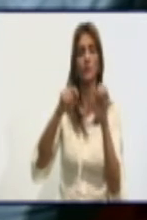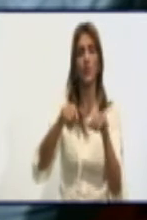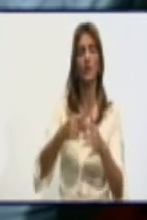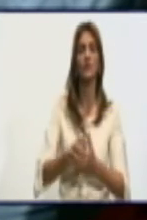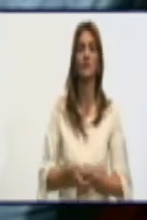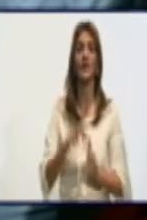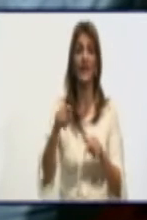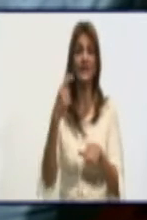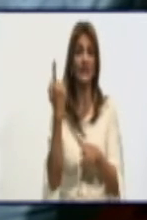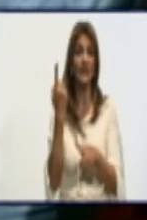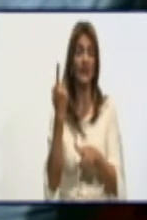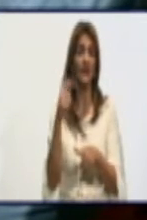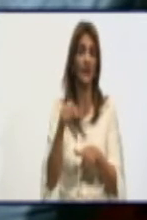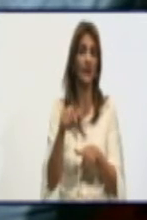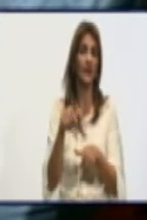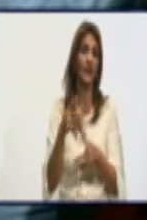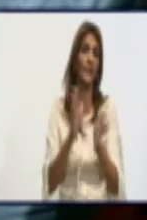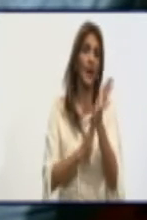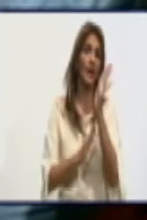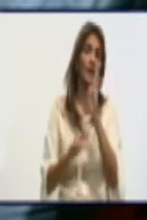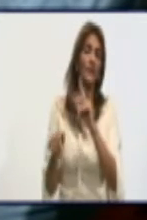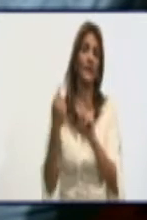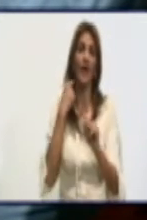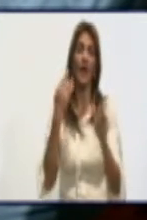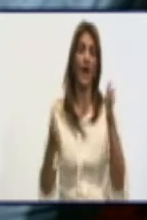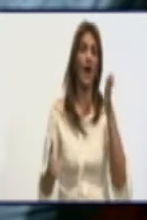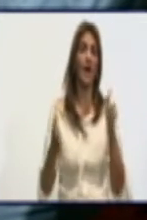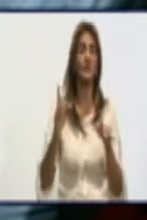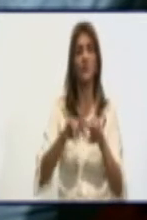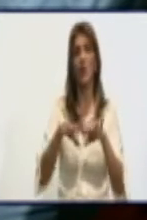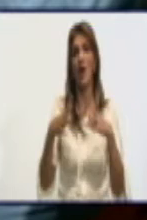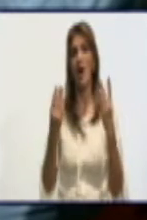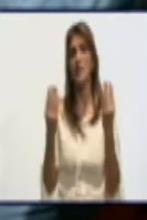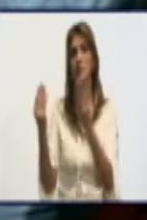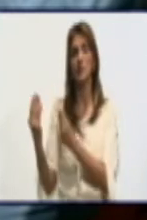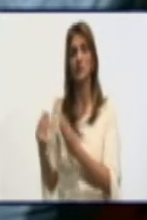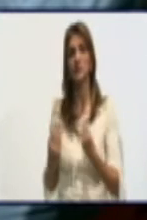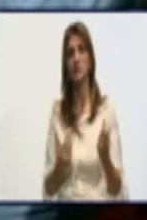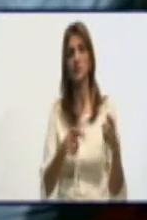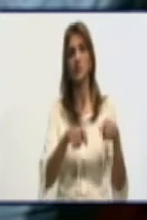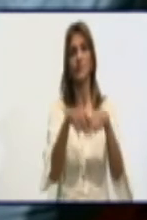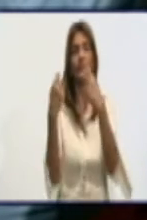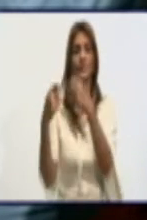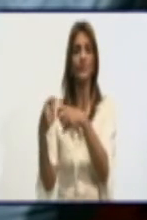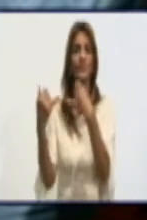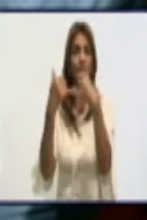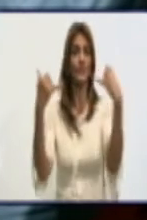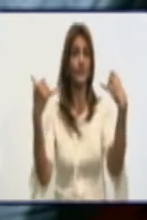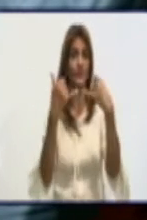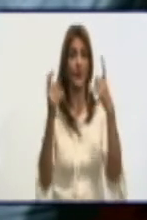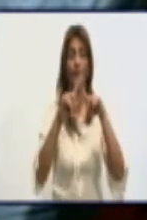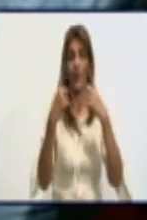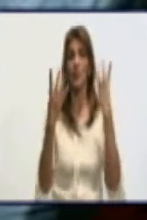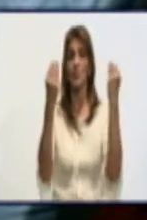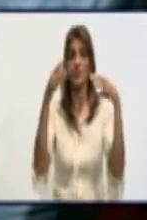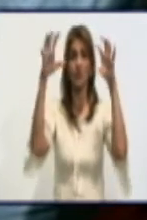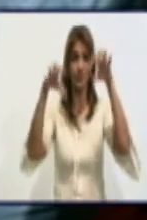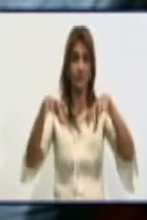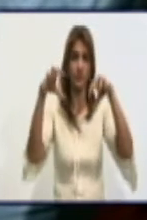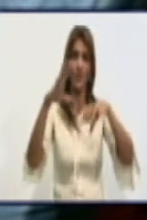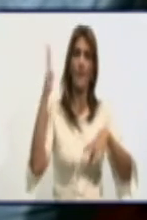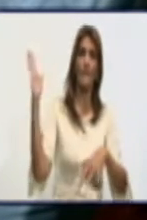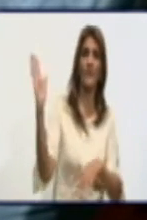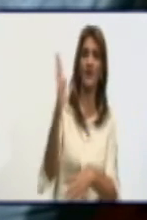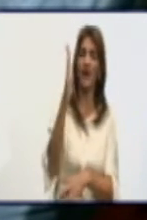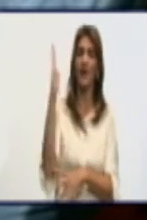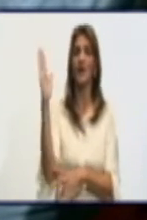época del año tienen lugar muchas afectaciones, averías, fundamentalmente por las descargas eléctricas, los vientos, las ramas de